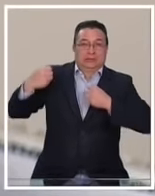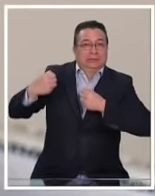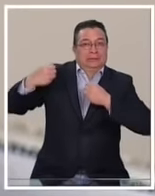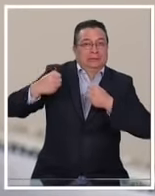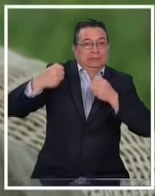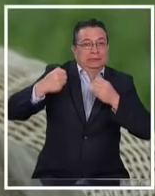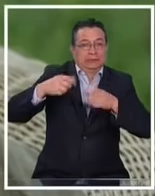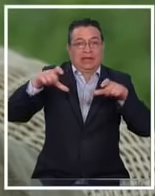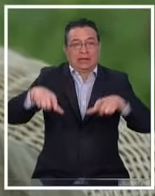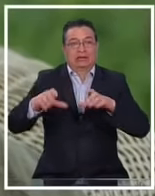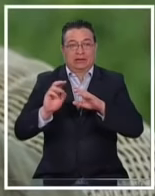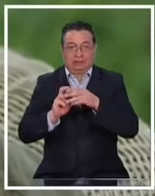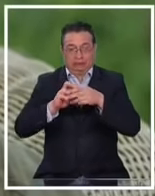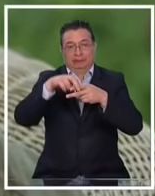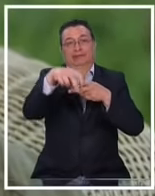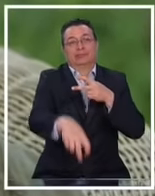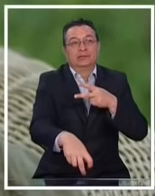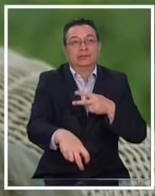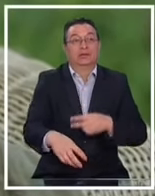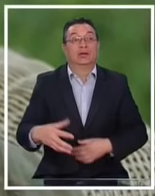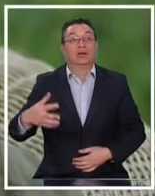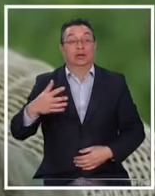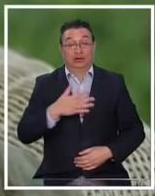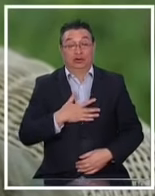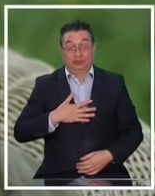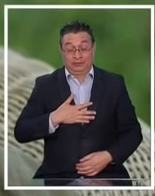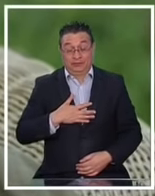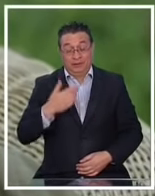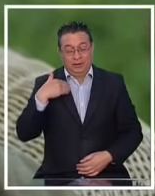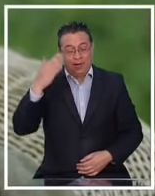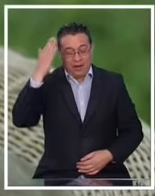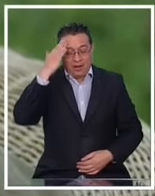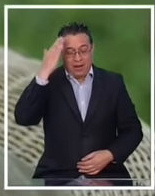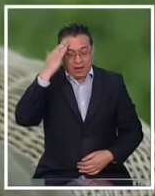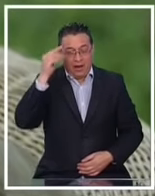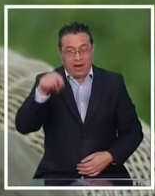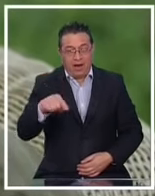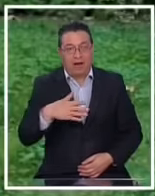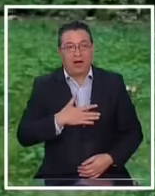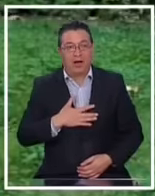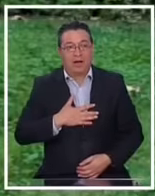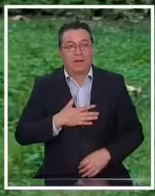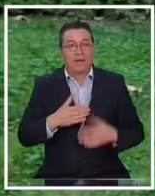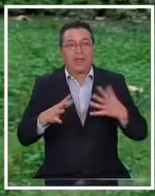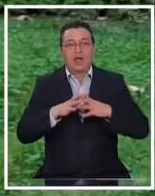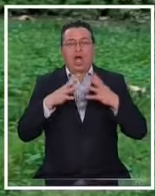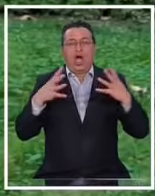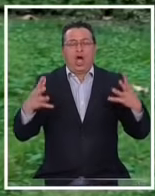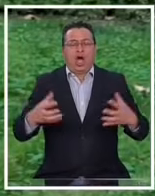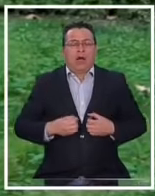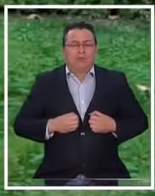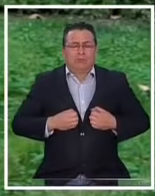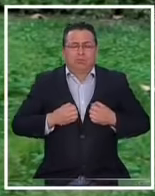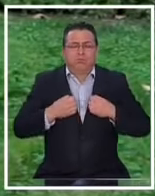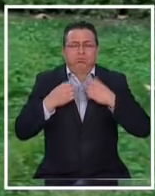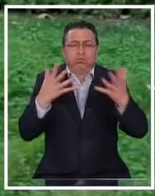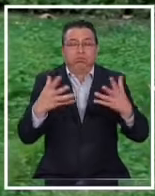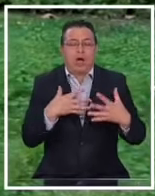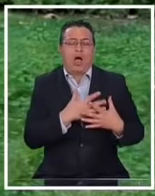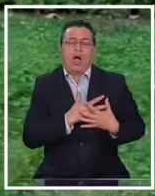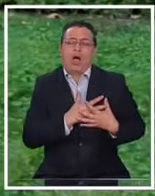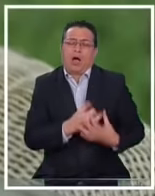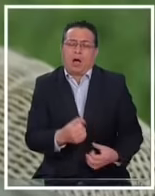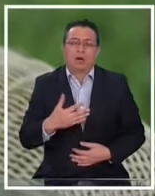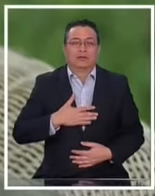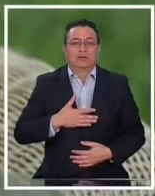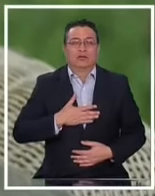entrar a la cancha. Entonces ahí yo me acuerdo haber vivido un momento en que solté toda la emoción y todo el amor que uno siente por Colo